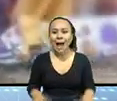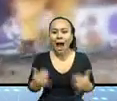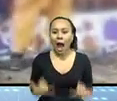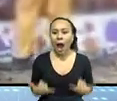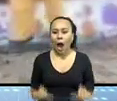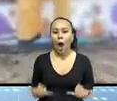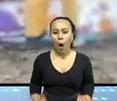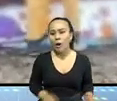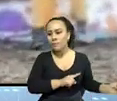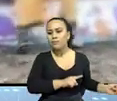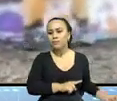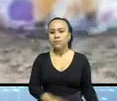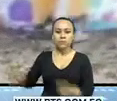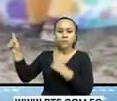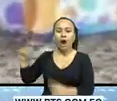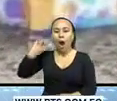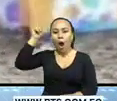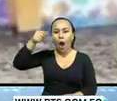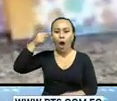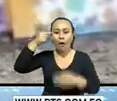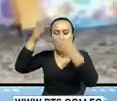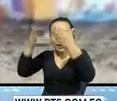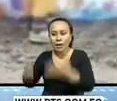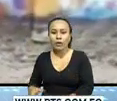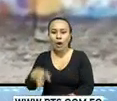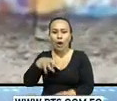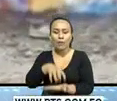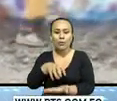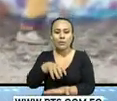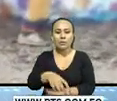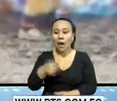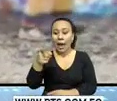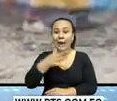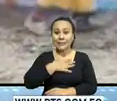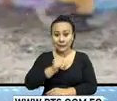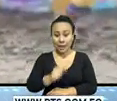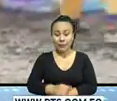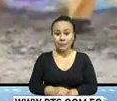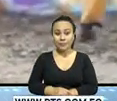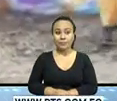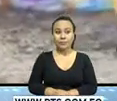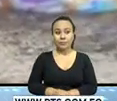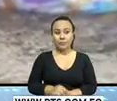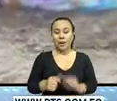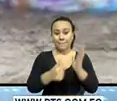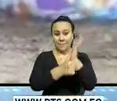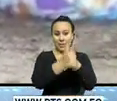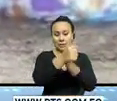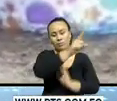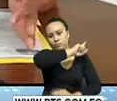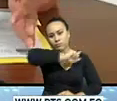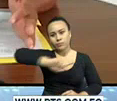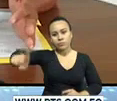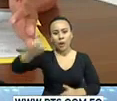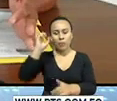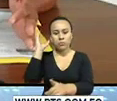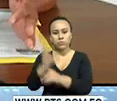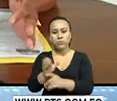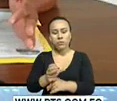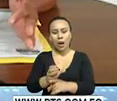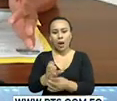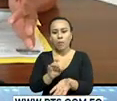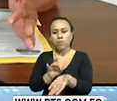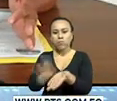autoridades. El gobernador de la provincia, si es que no estuvo ahí, porque si no sería ya el ministerio, directamente que ordene